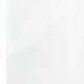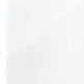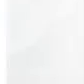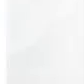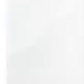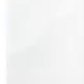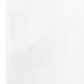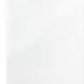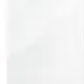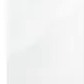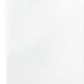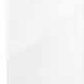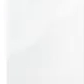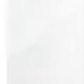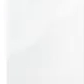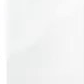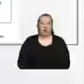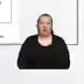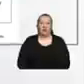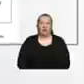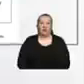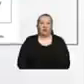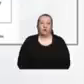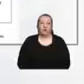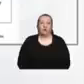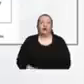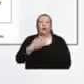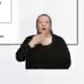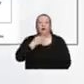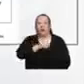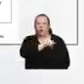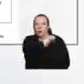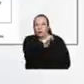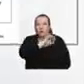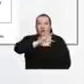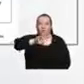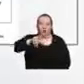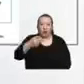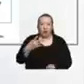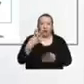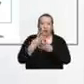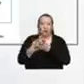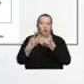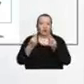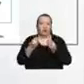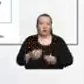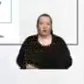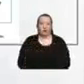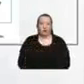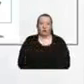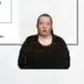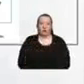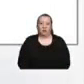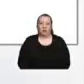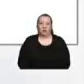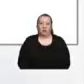estos son los domicilios pero los asaltos y todo eso han subido mucho más sigamos por favor